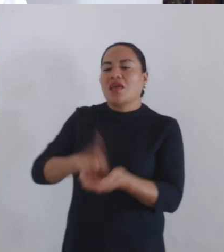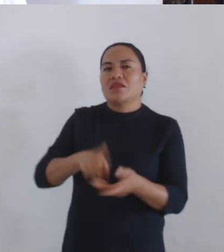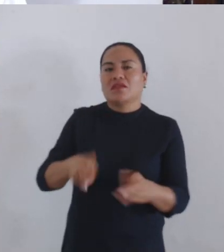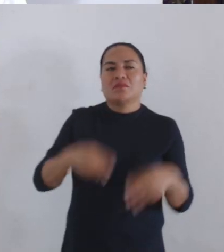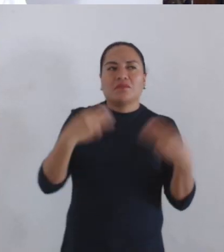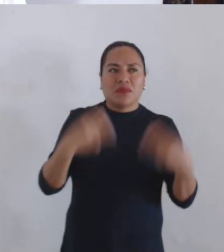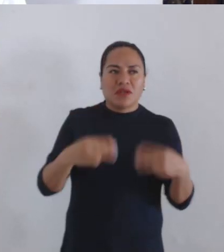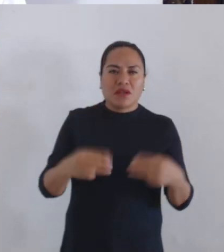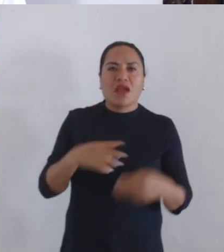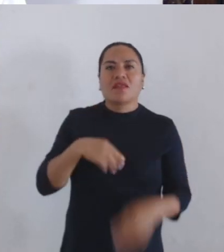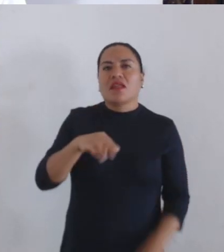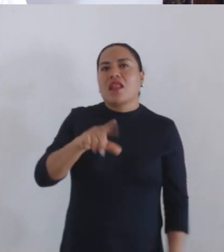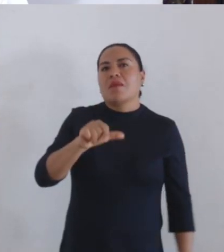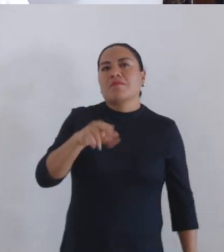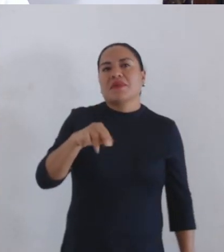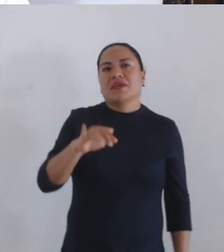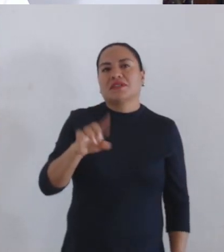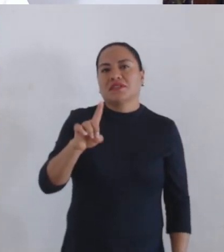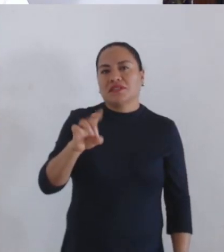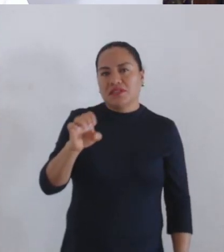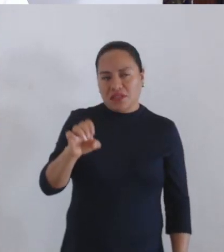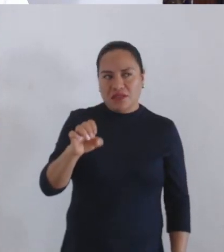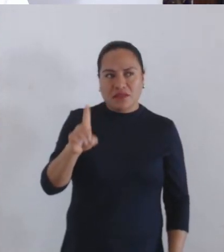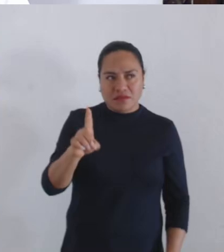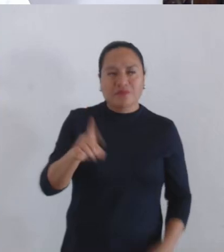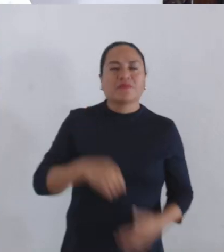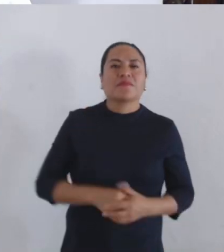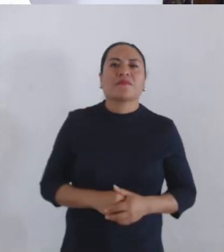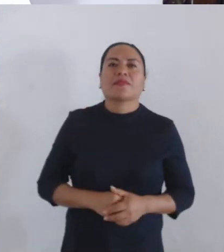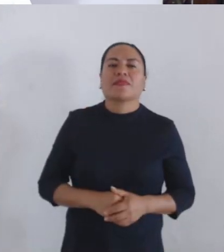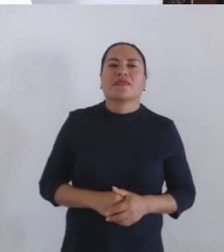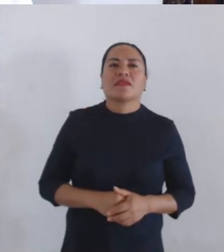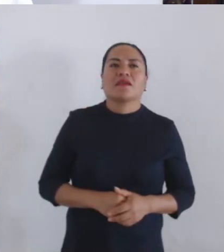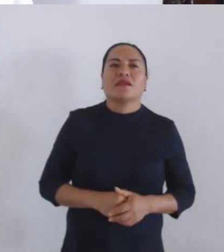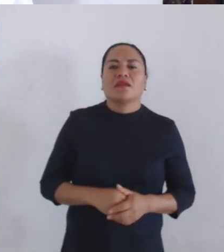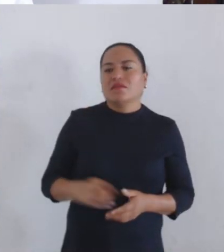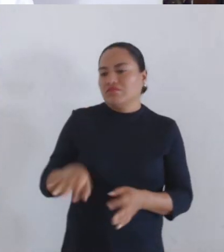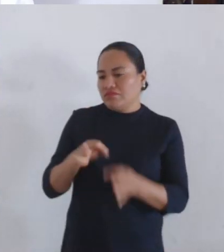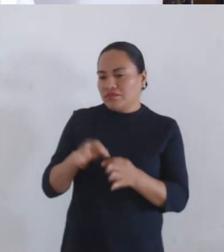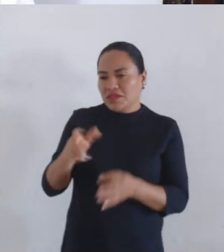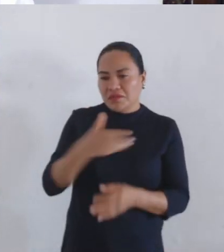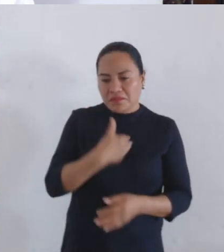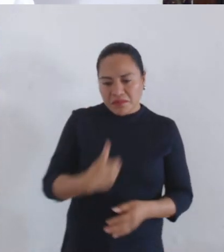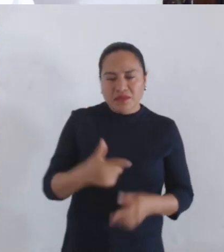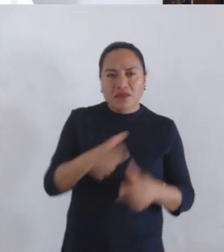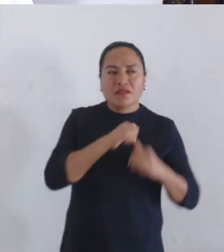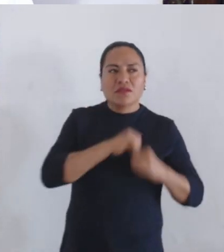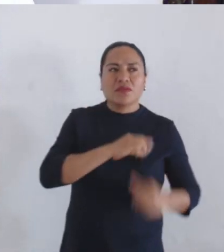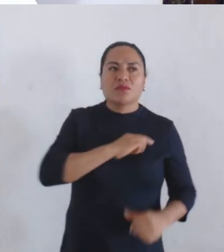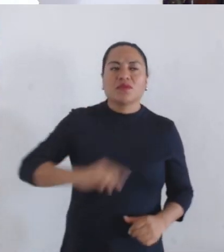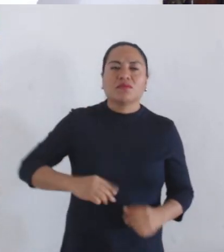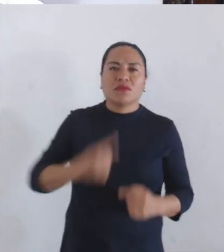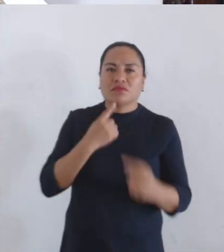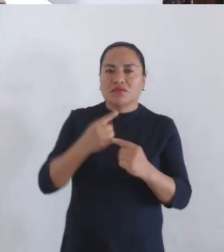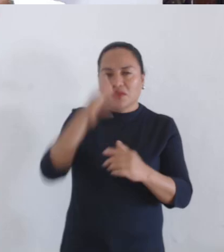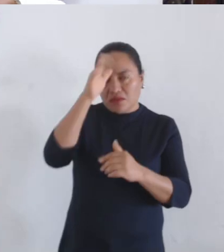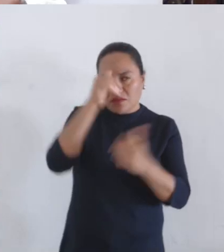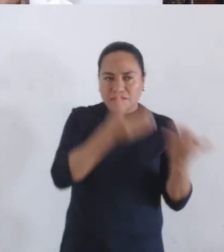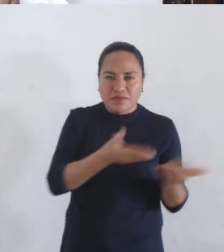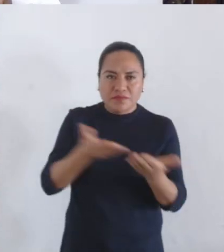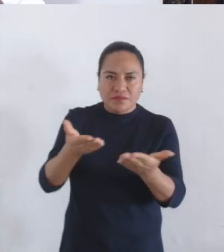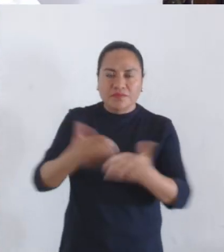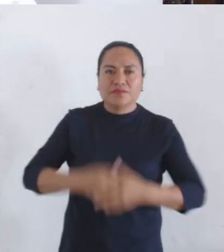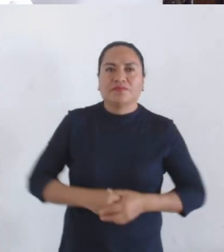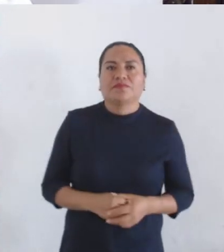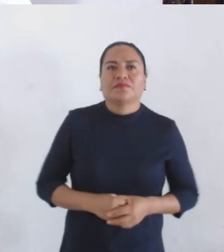del Mercado Democracia, también conocido como La Merced. Es cuanto, señor presidente, está a su consideración y de las señoras y